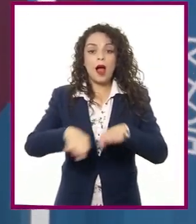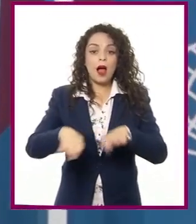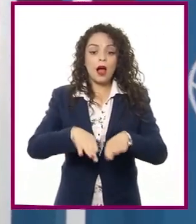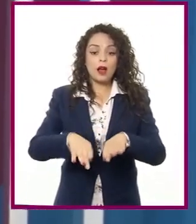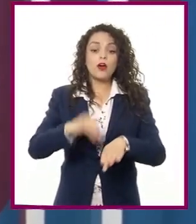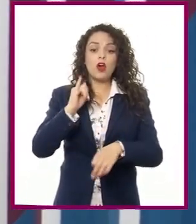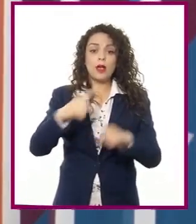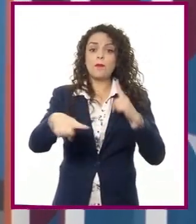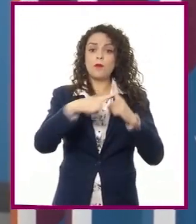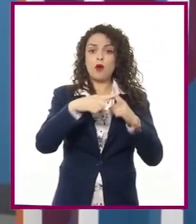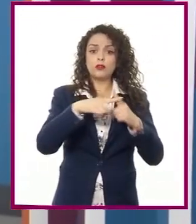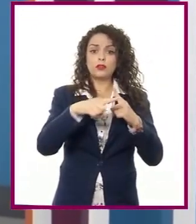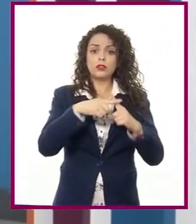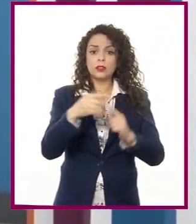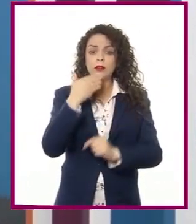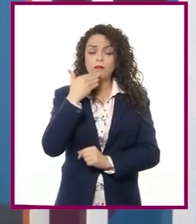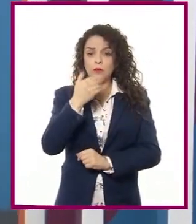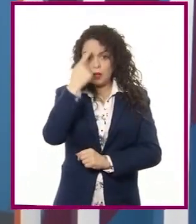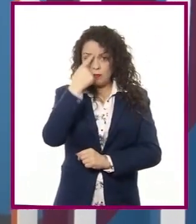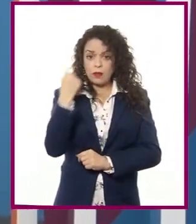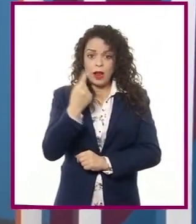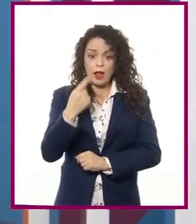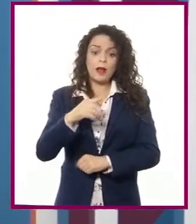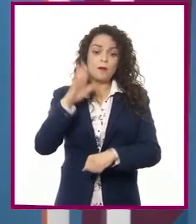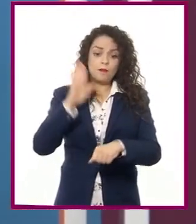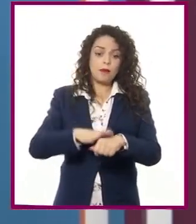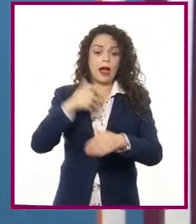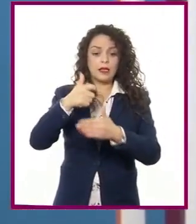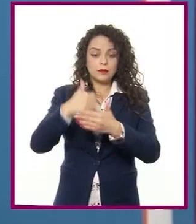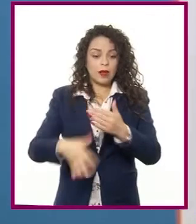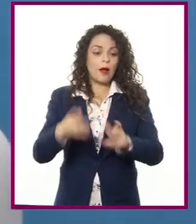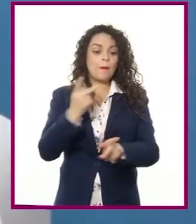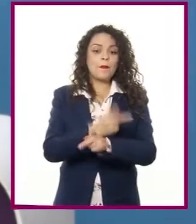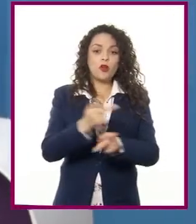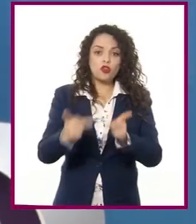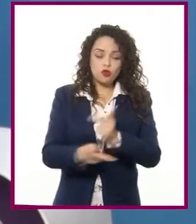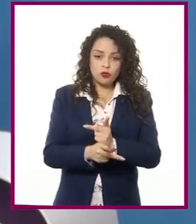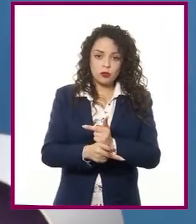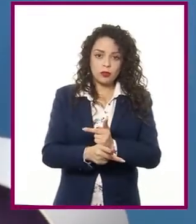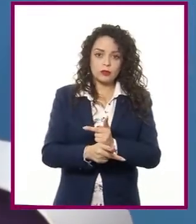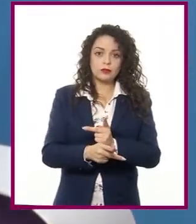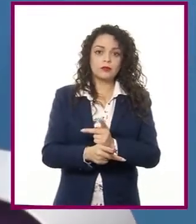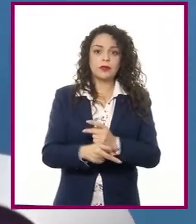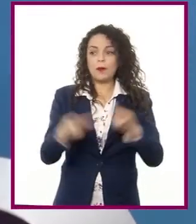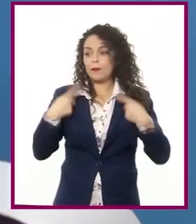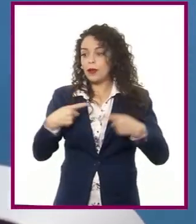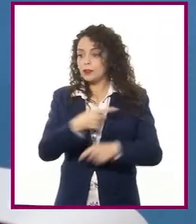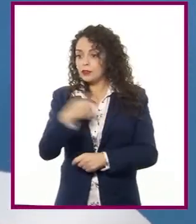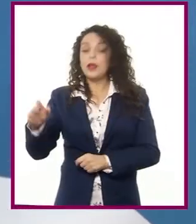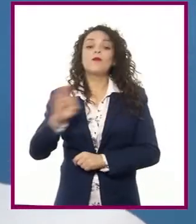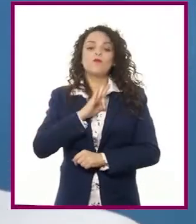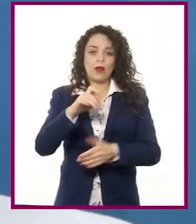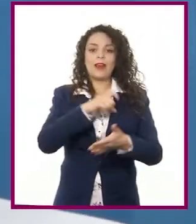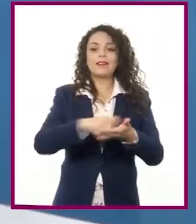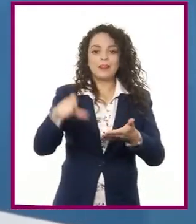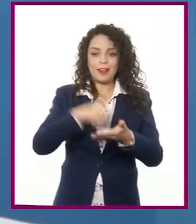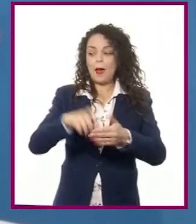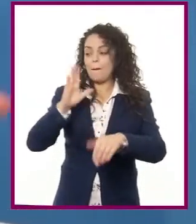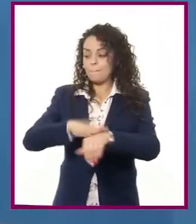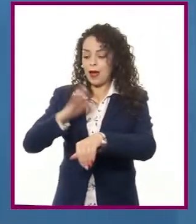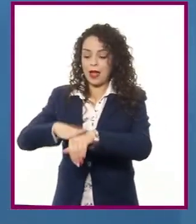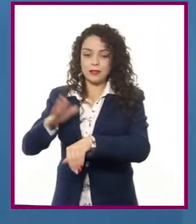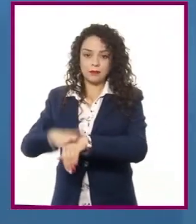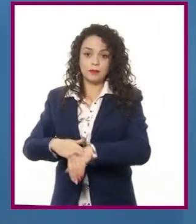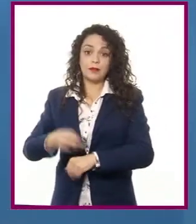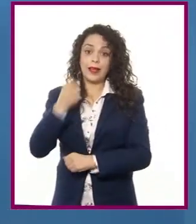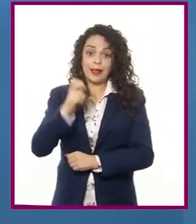competencia positiva que buscará hacer todavía más baratos sus productos para que más gente los compre y que, de esa manera, se active